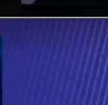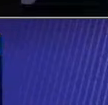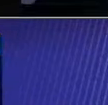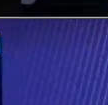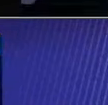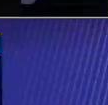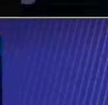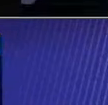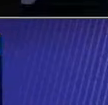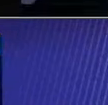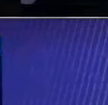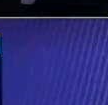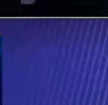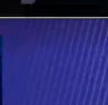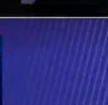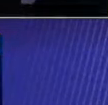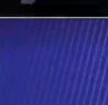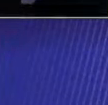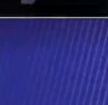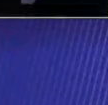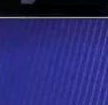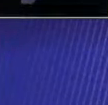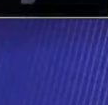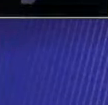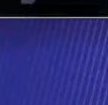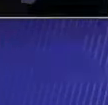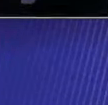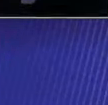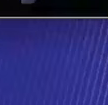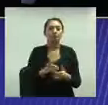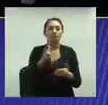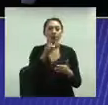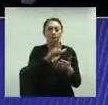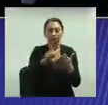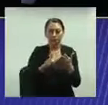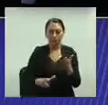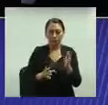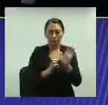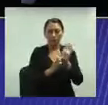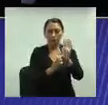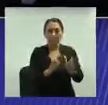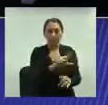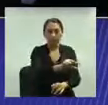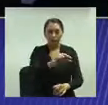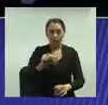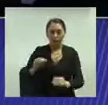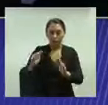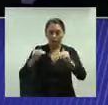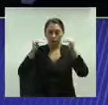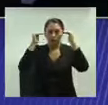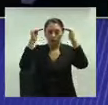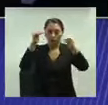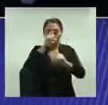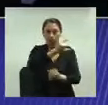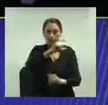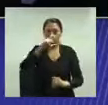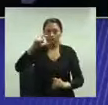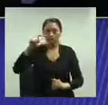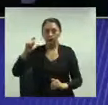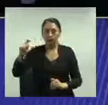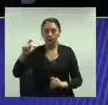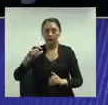Juramentación de la Comisión de Postulación para integrar la nómina de postulados para la elección de los magistrados de la Corte Suprema